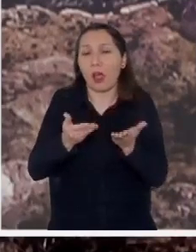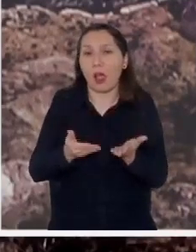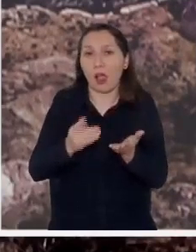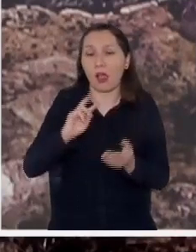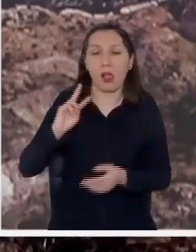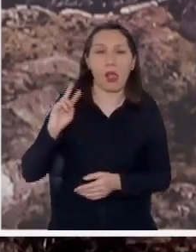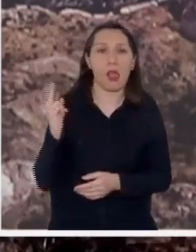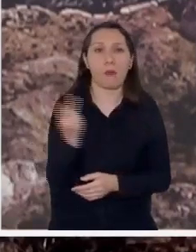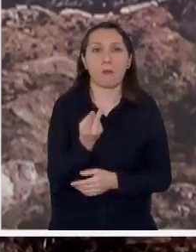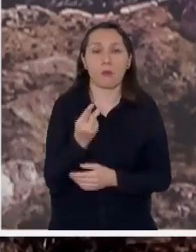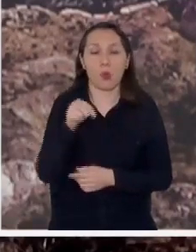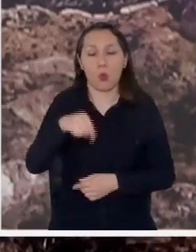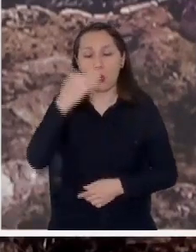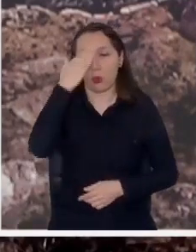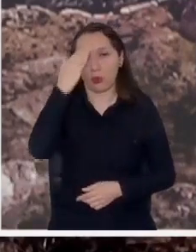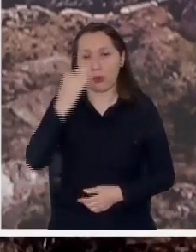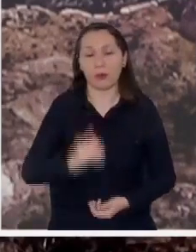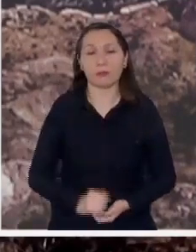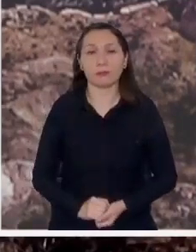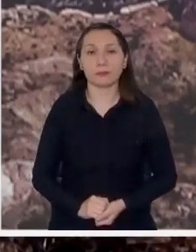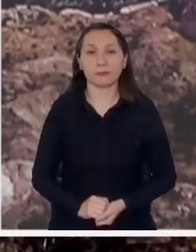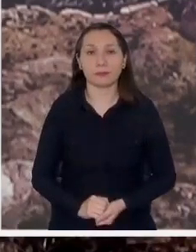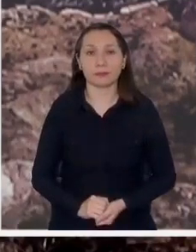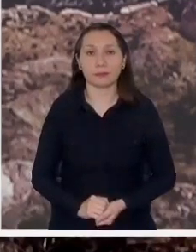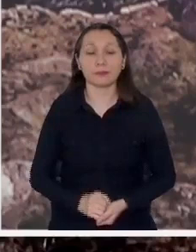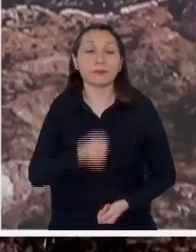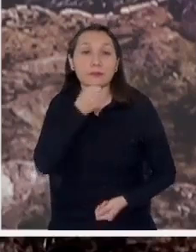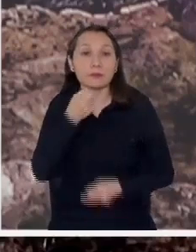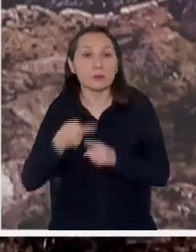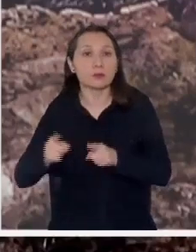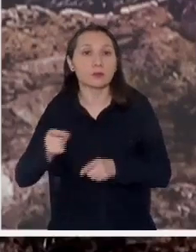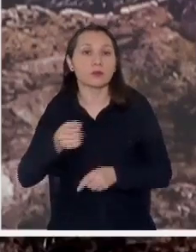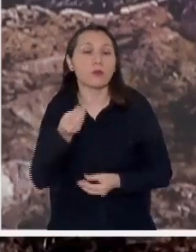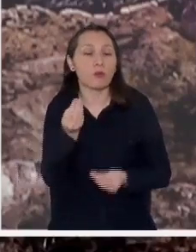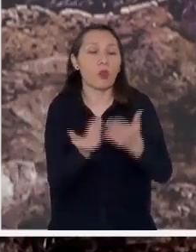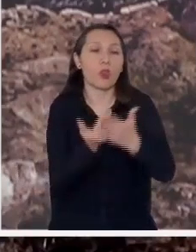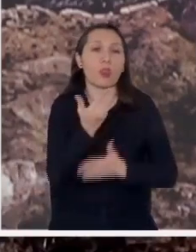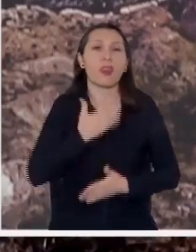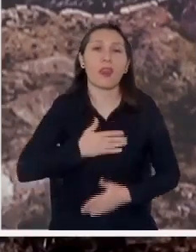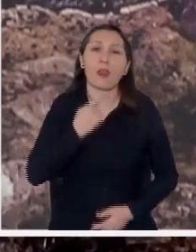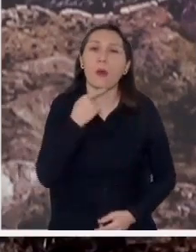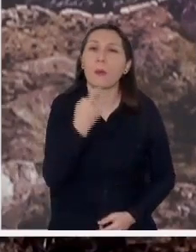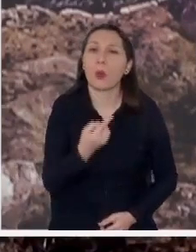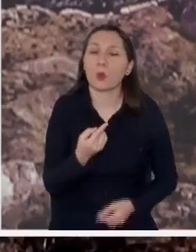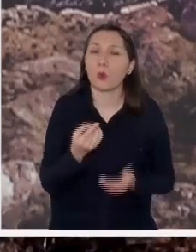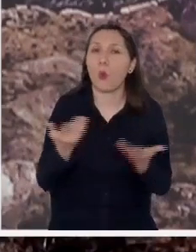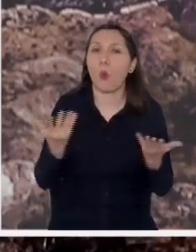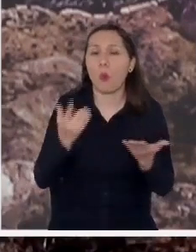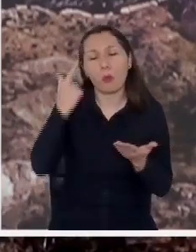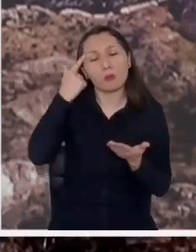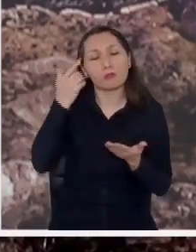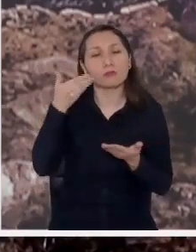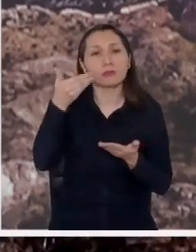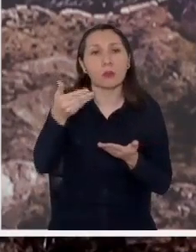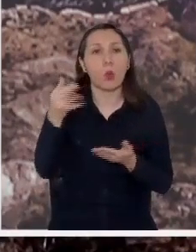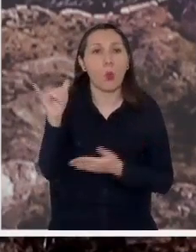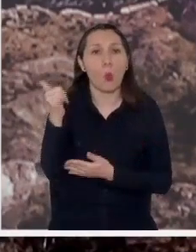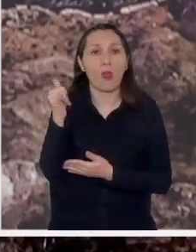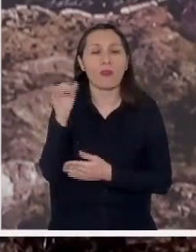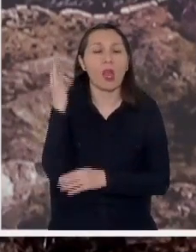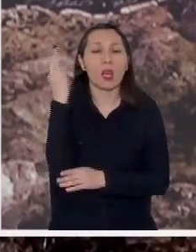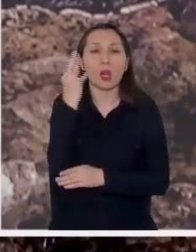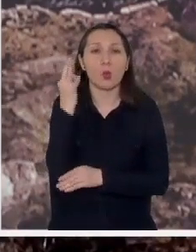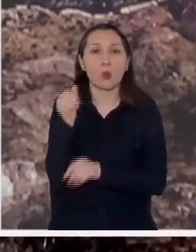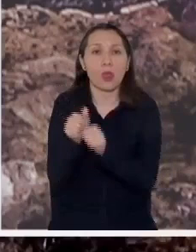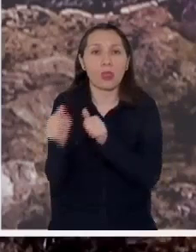este cambio que se va a producir el día de hoy ministra Buenos días Quería preguntarle sobre cómo proyecta la reunión de este jueves que hay